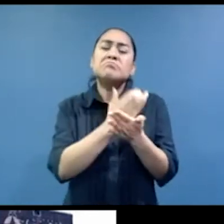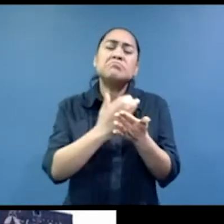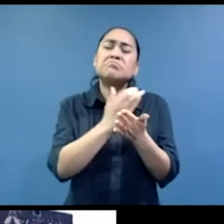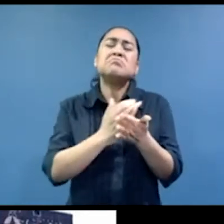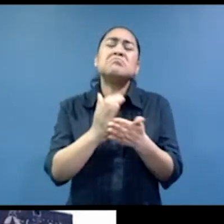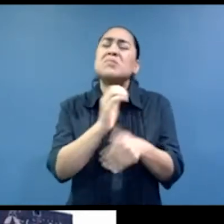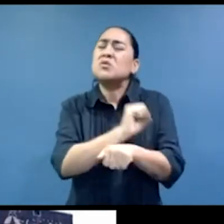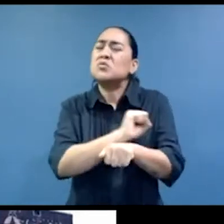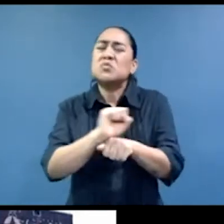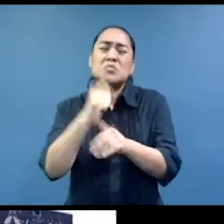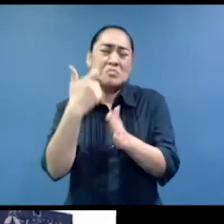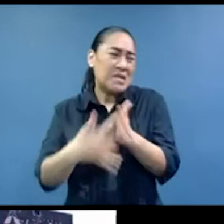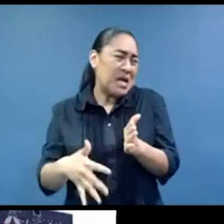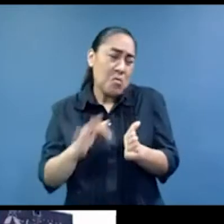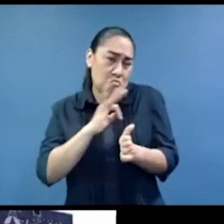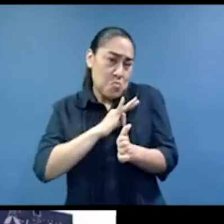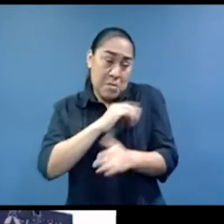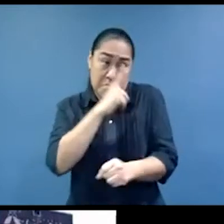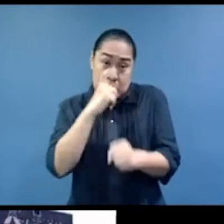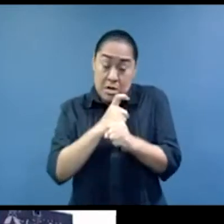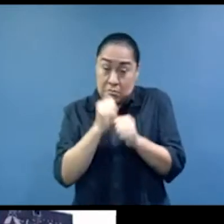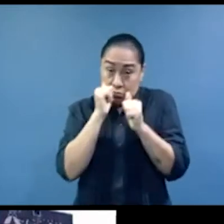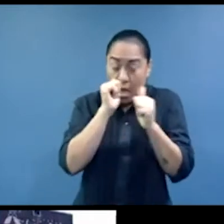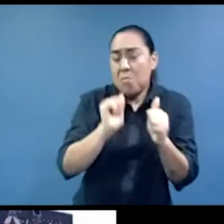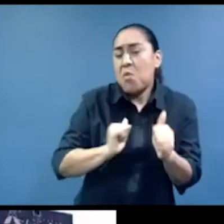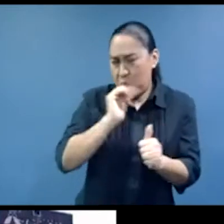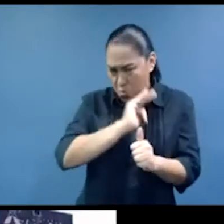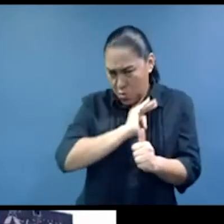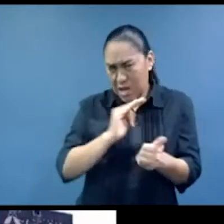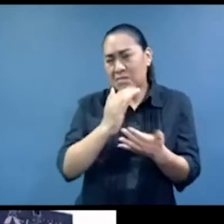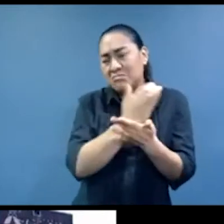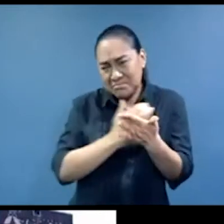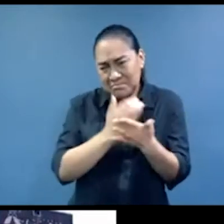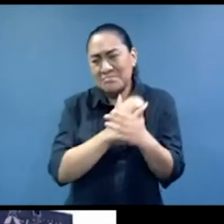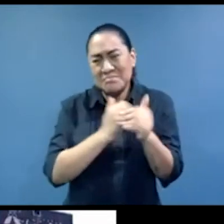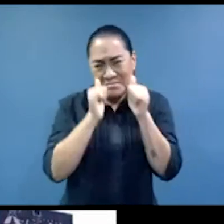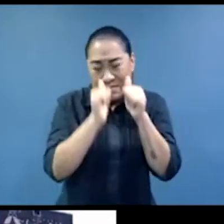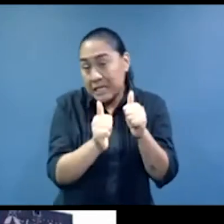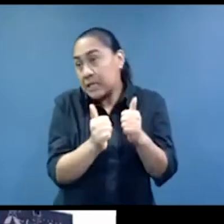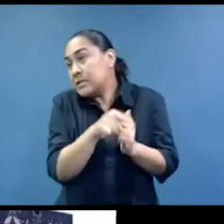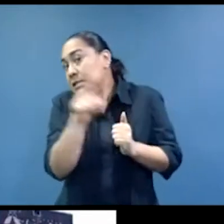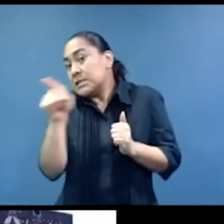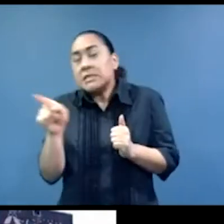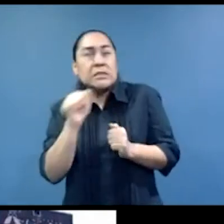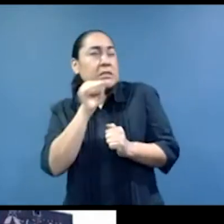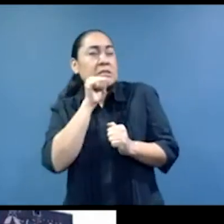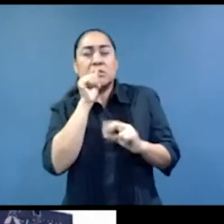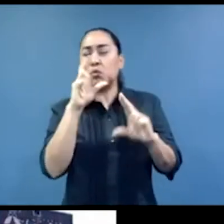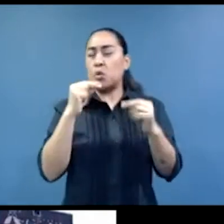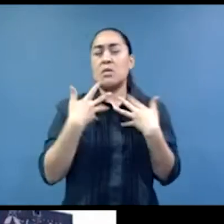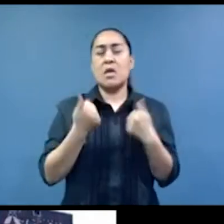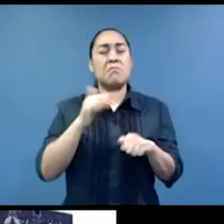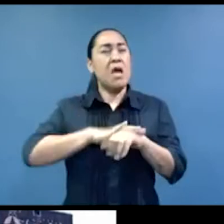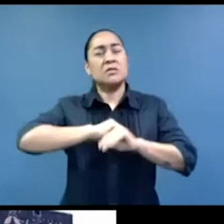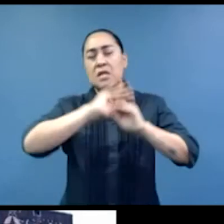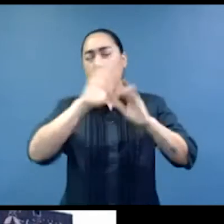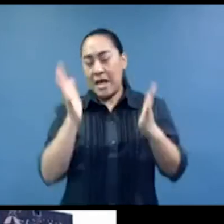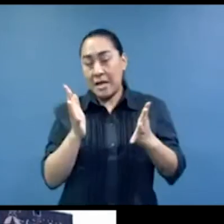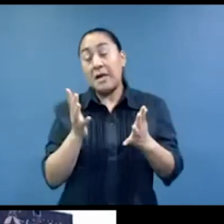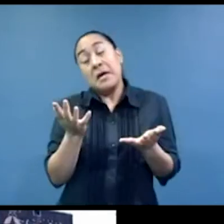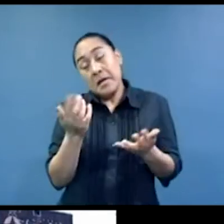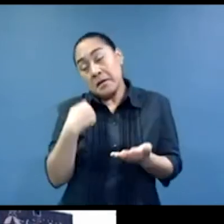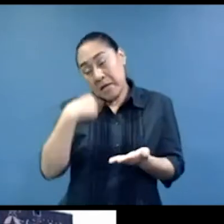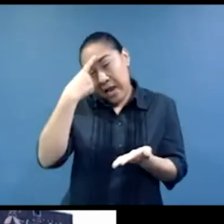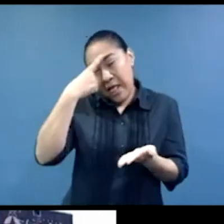podrían resolver desde el primer nivel de atención. Y esto como que no ha quedado claro y parece que además hay una intención